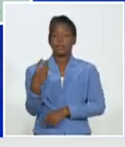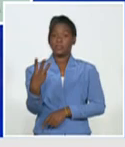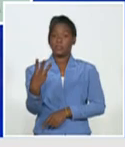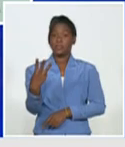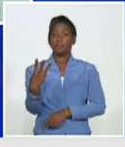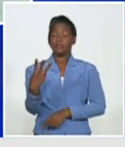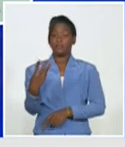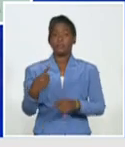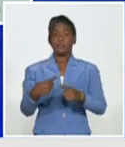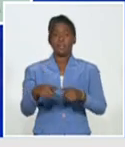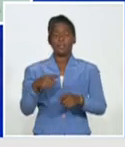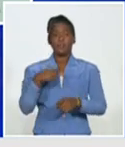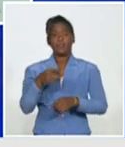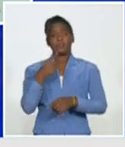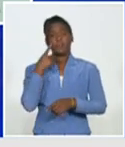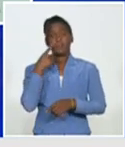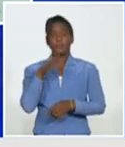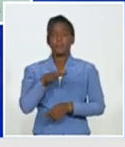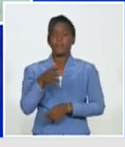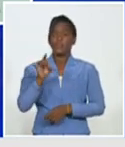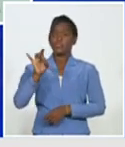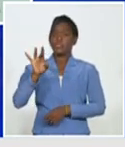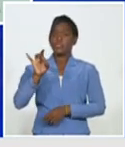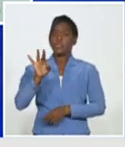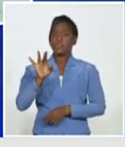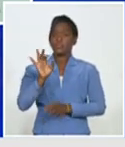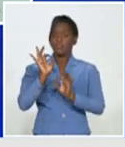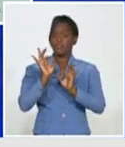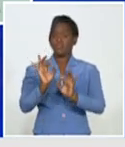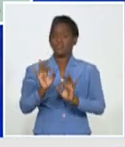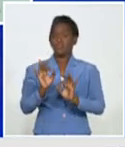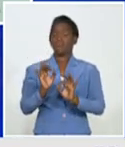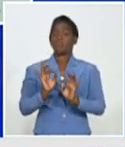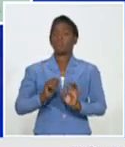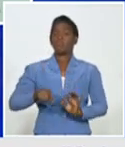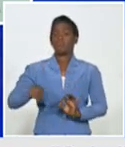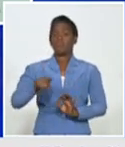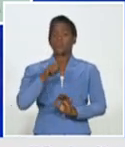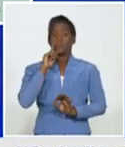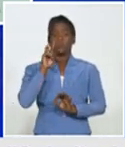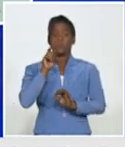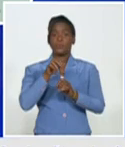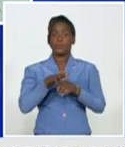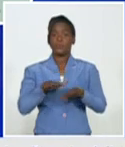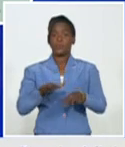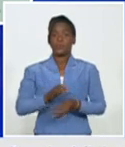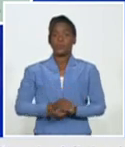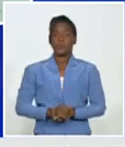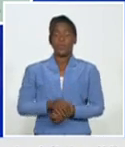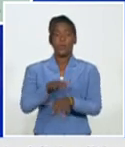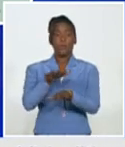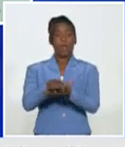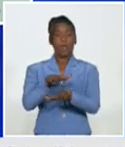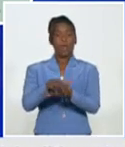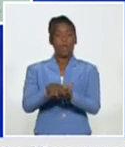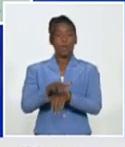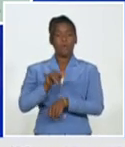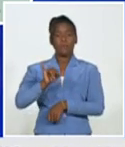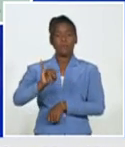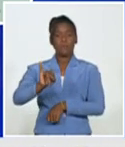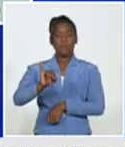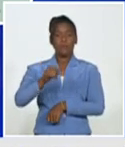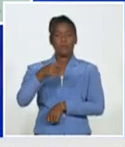estamos hablando de 15 casos autóctonos. Dispersos en Majagua 6, 1 de enero